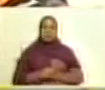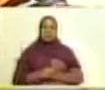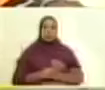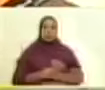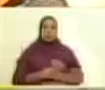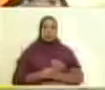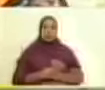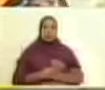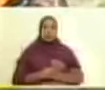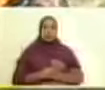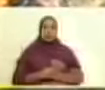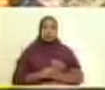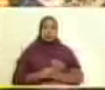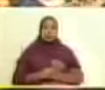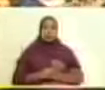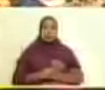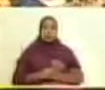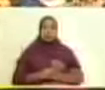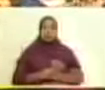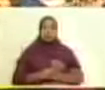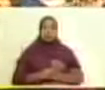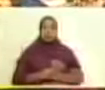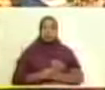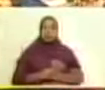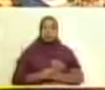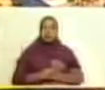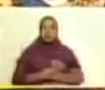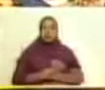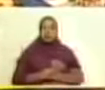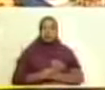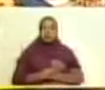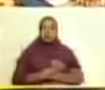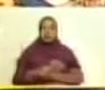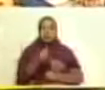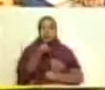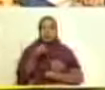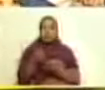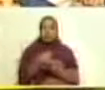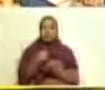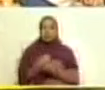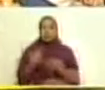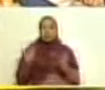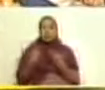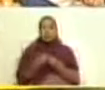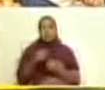Y escuchamos al hermano de Aristóbulo.